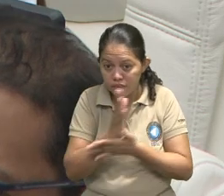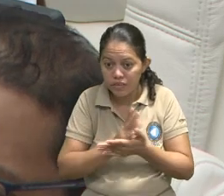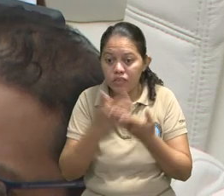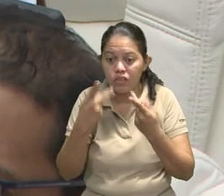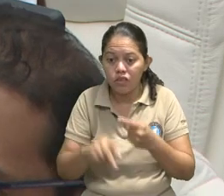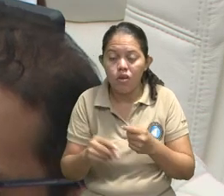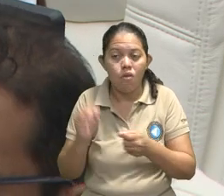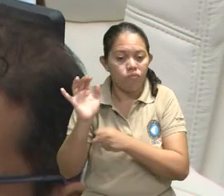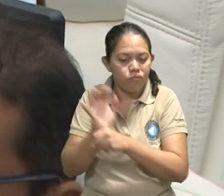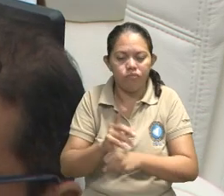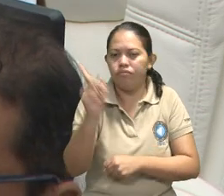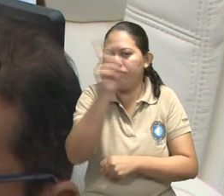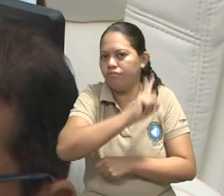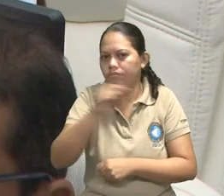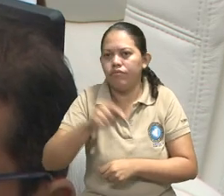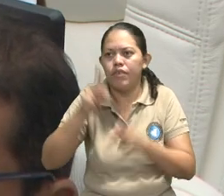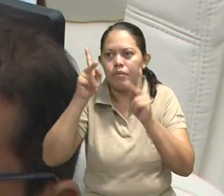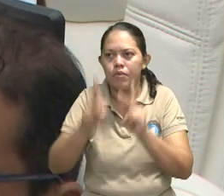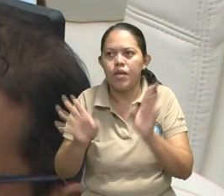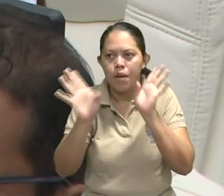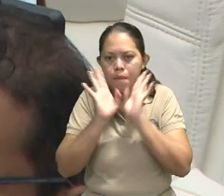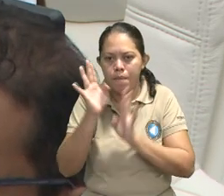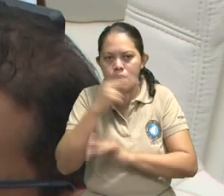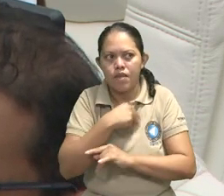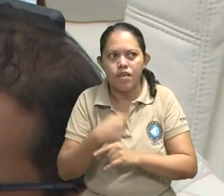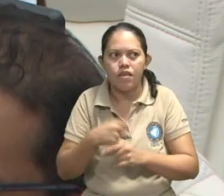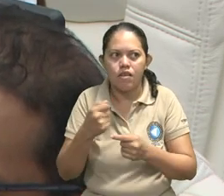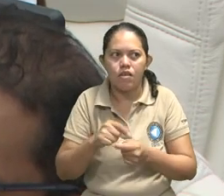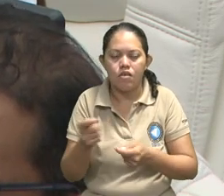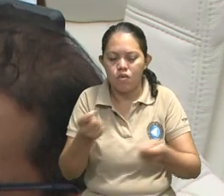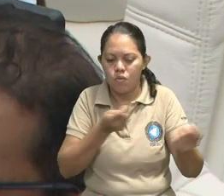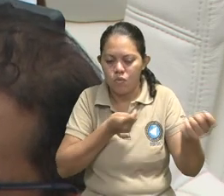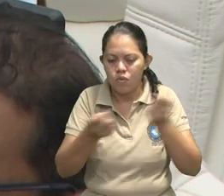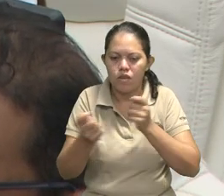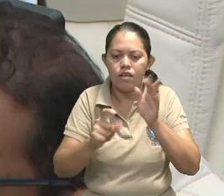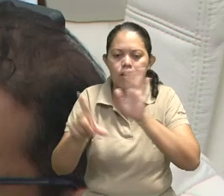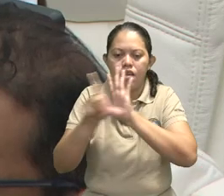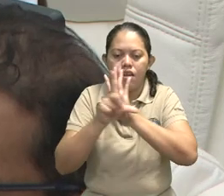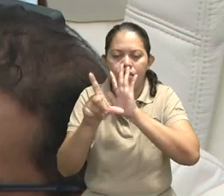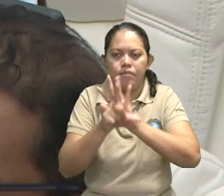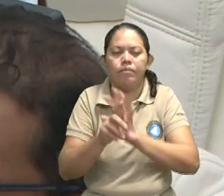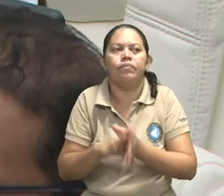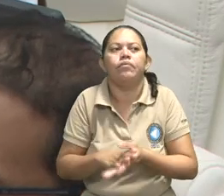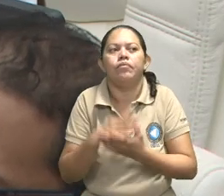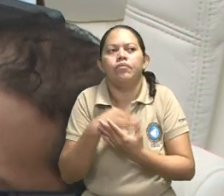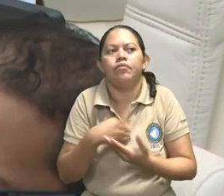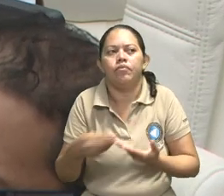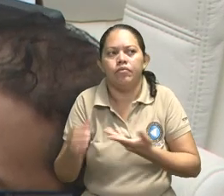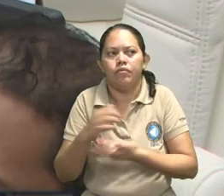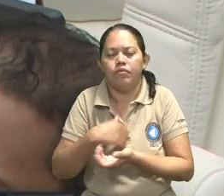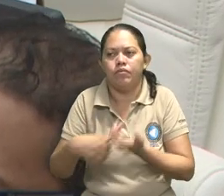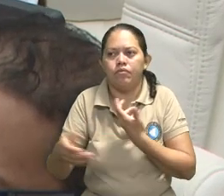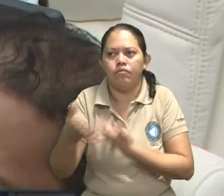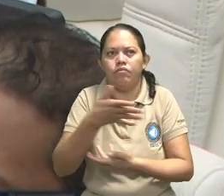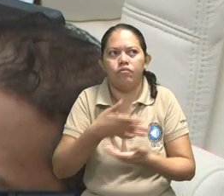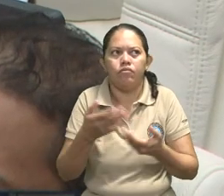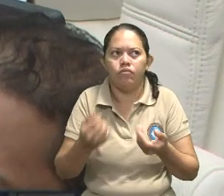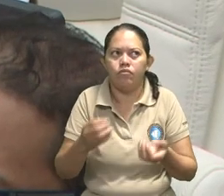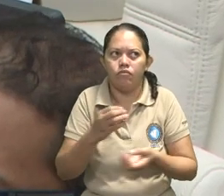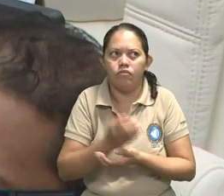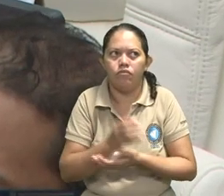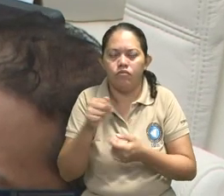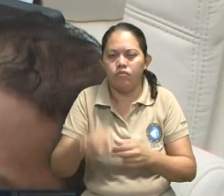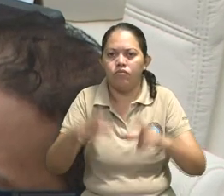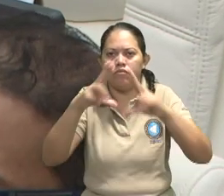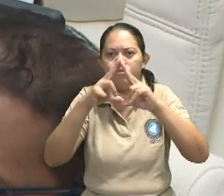de explotación a sujetos privados en esta área serán reguladas por la ley en cada caso. En armonía con la disposición constitucional, el